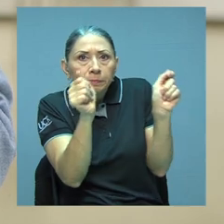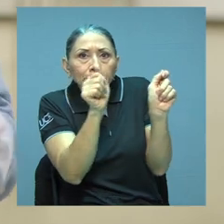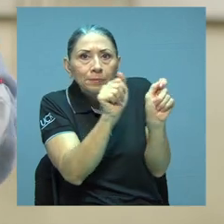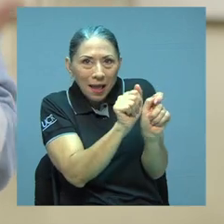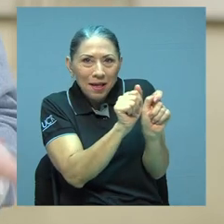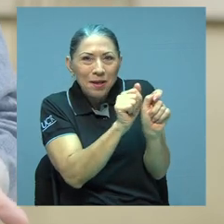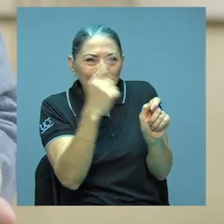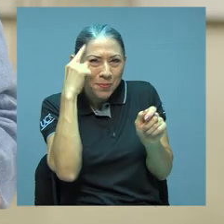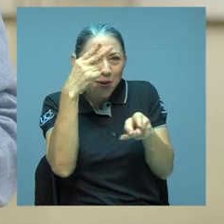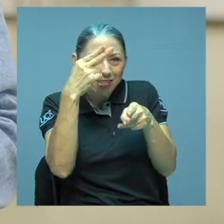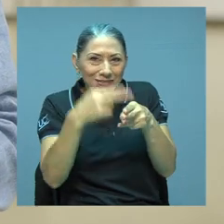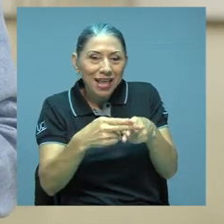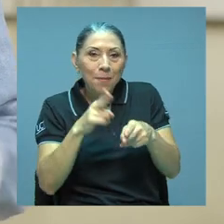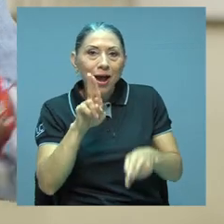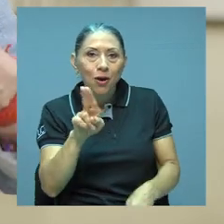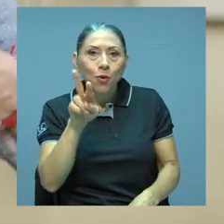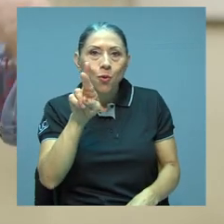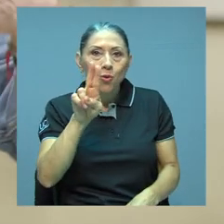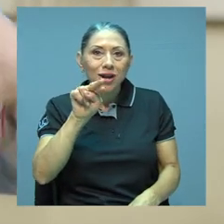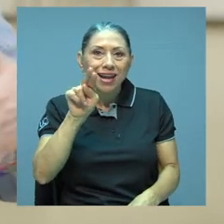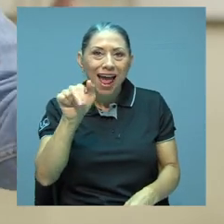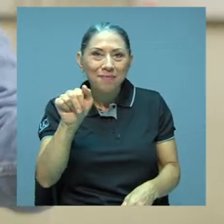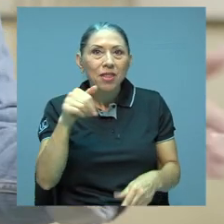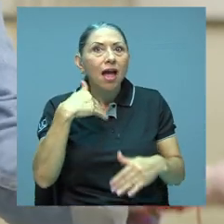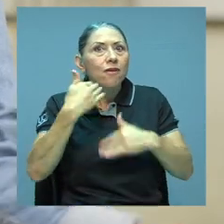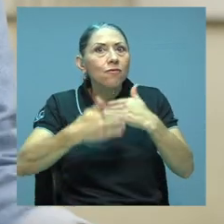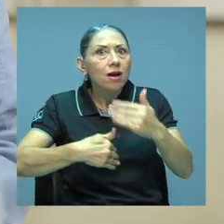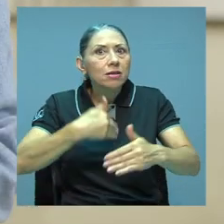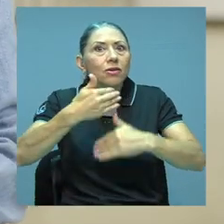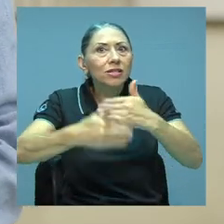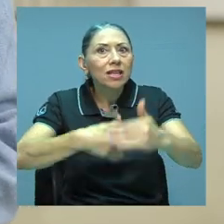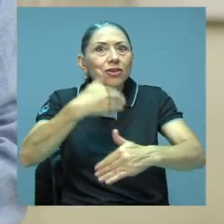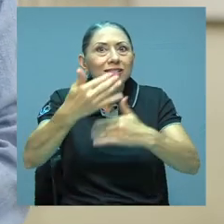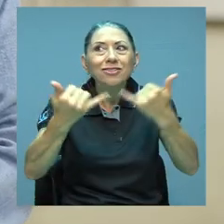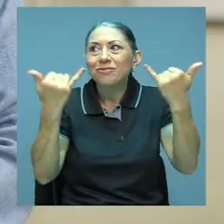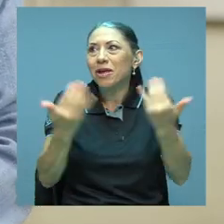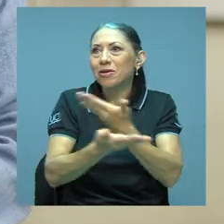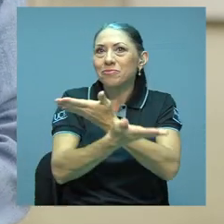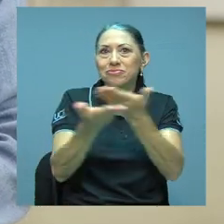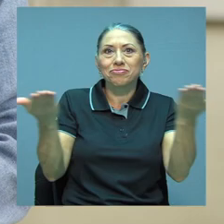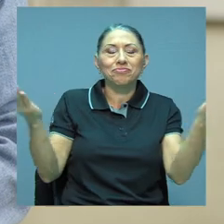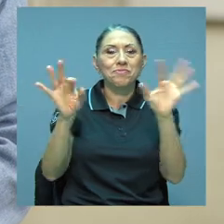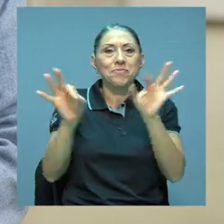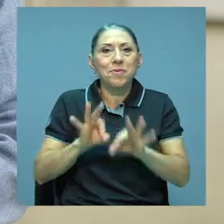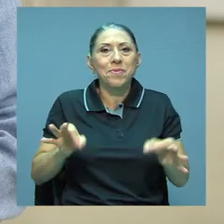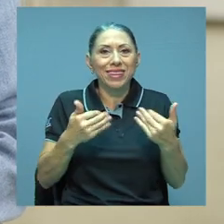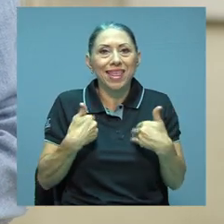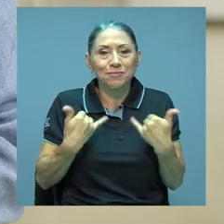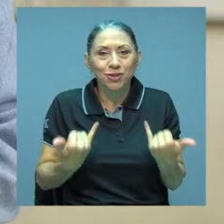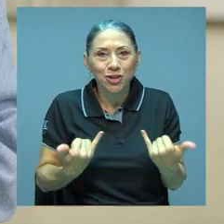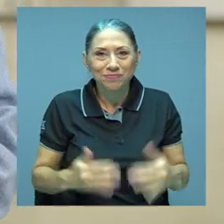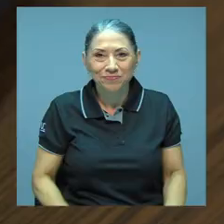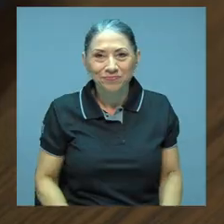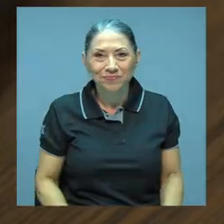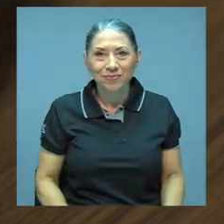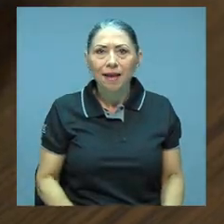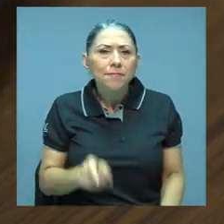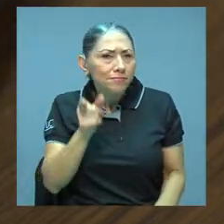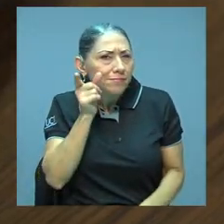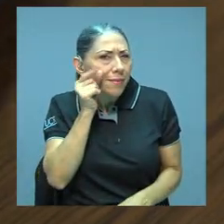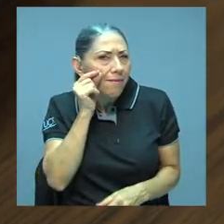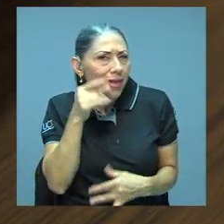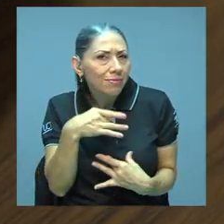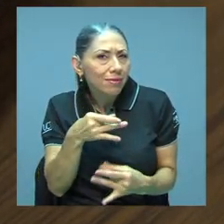como así, por eso se llama la urna, ¿verdad? Y ahí fue creciendo y creciendo y creciendo hasta convertirse en la colección valiosa que hoy tenemos. Dentro